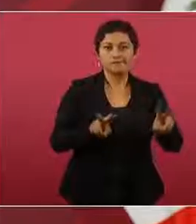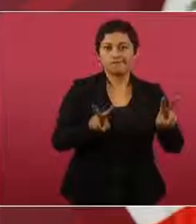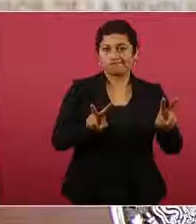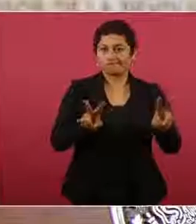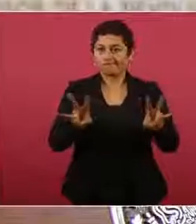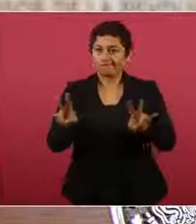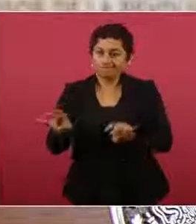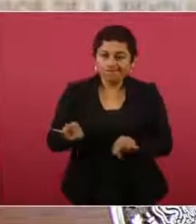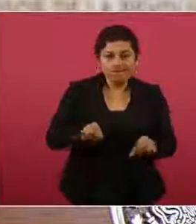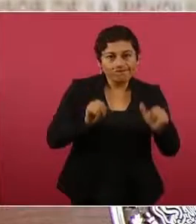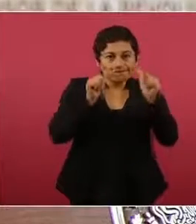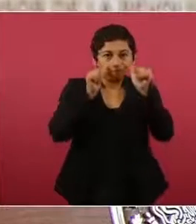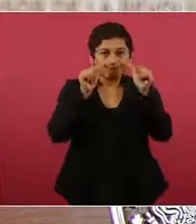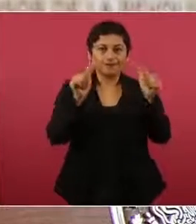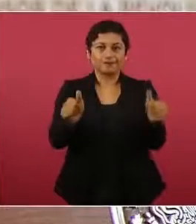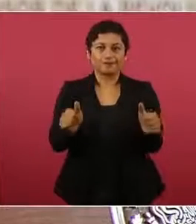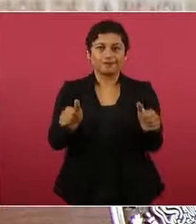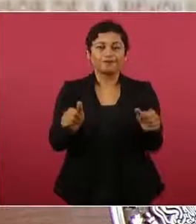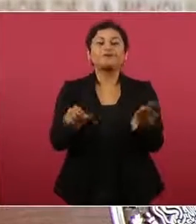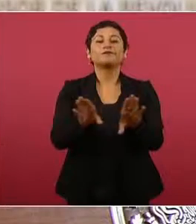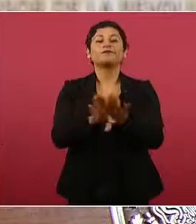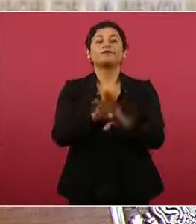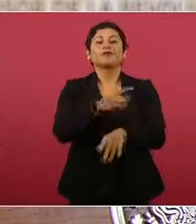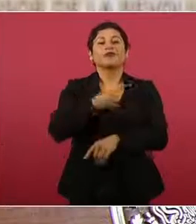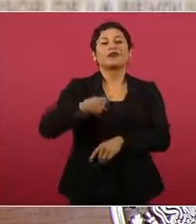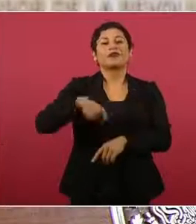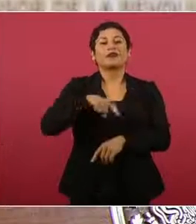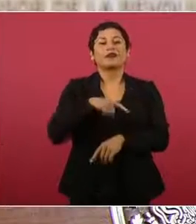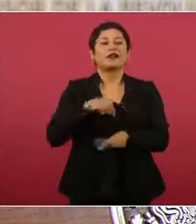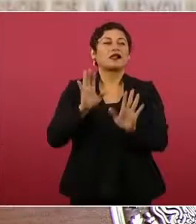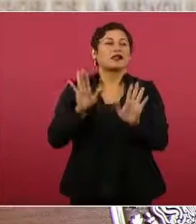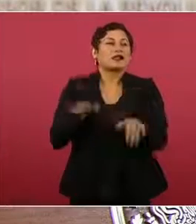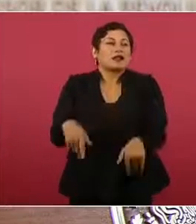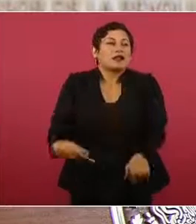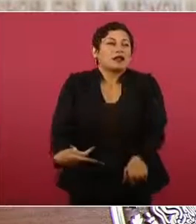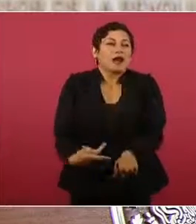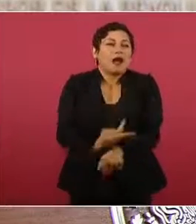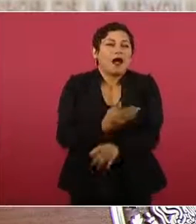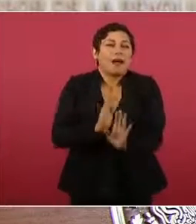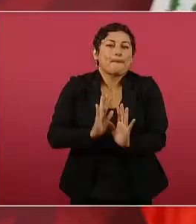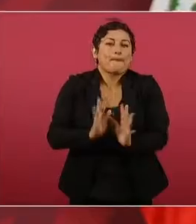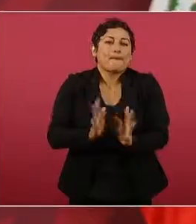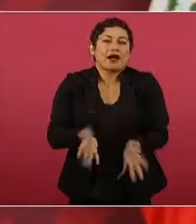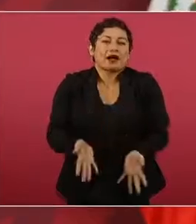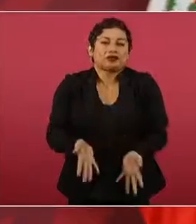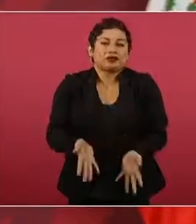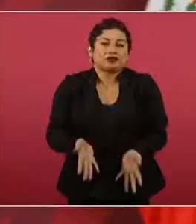y no relajar la disciplina,